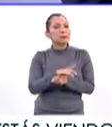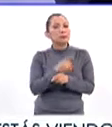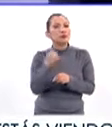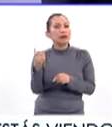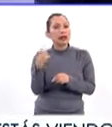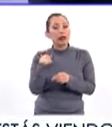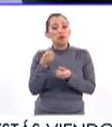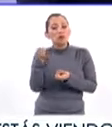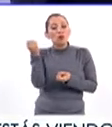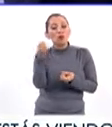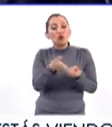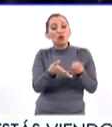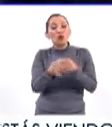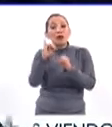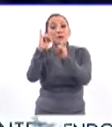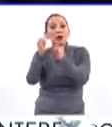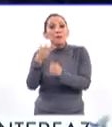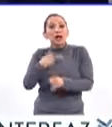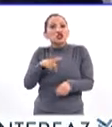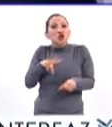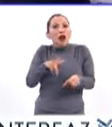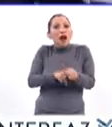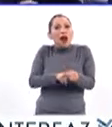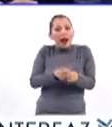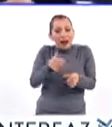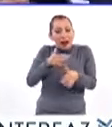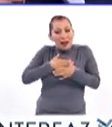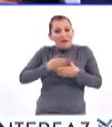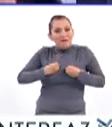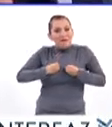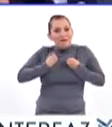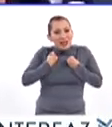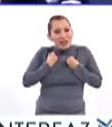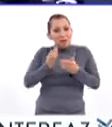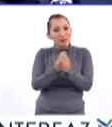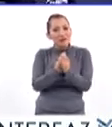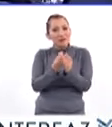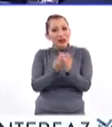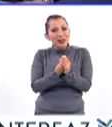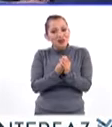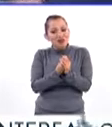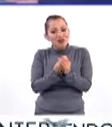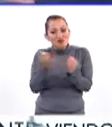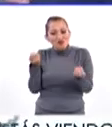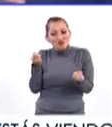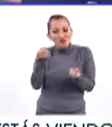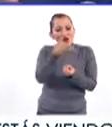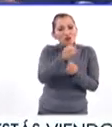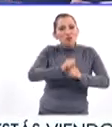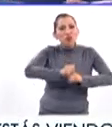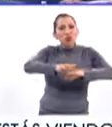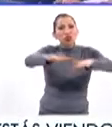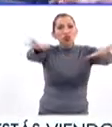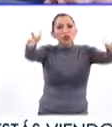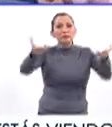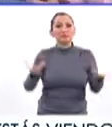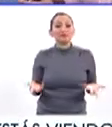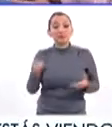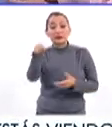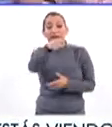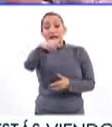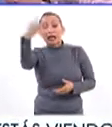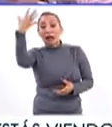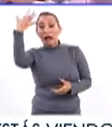porque están compartiendo imágenes personales, están compartiendo imágenes privadas, imágenes que